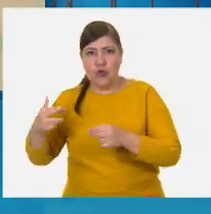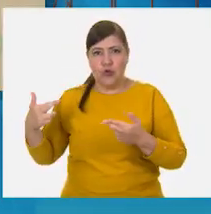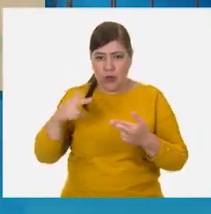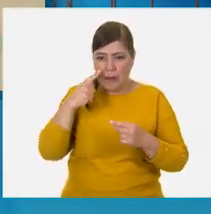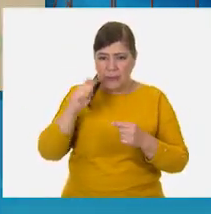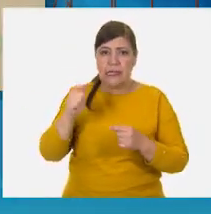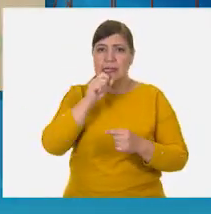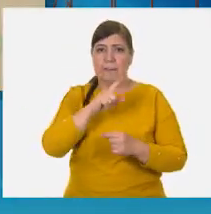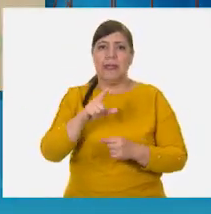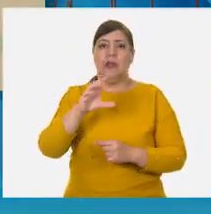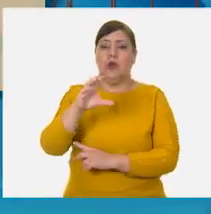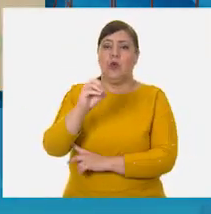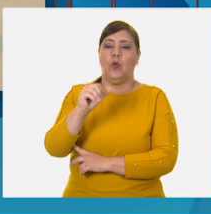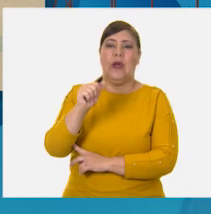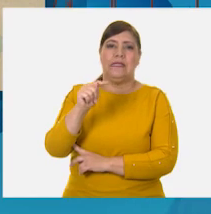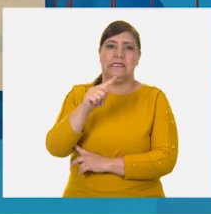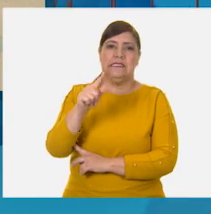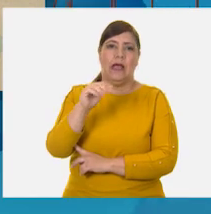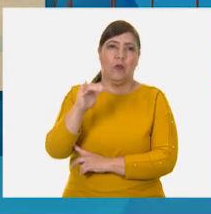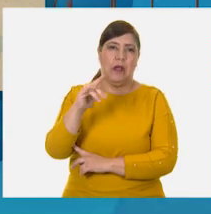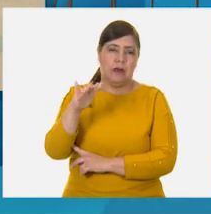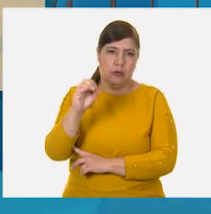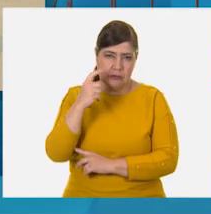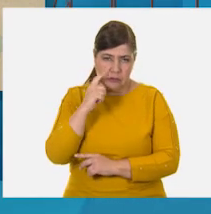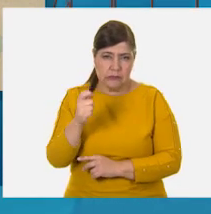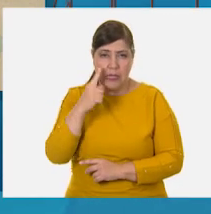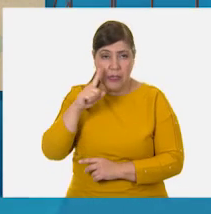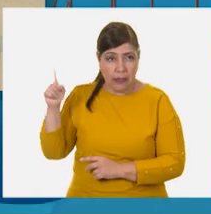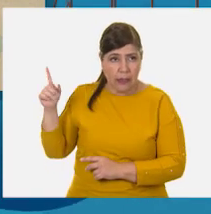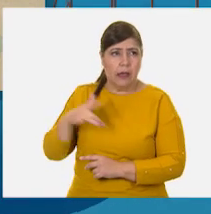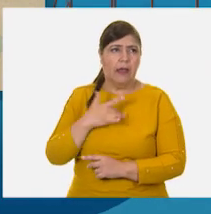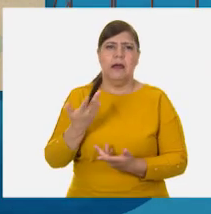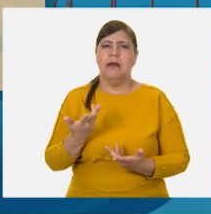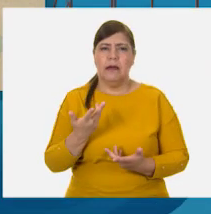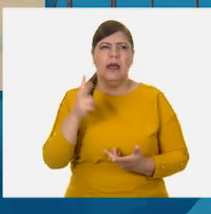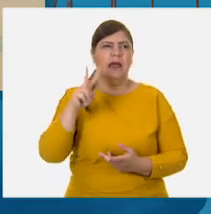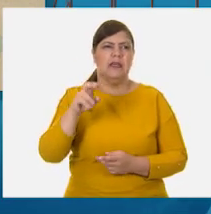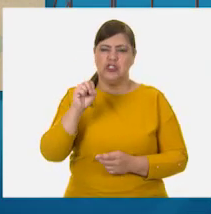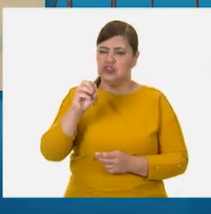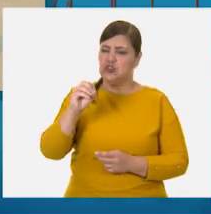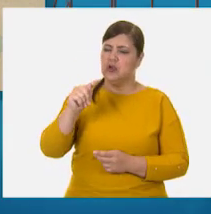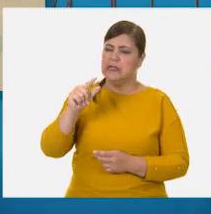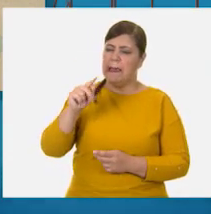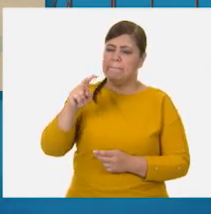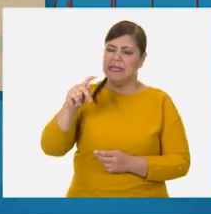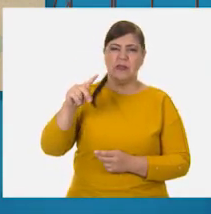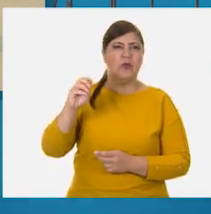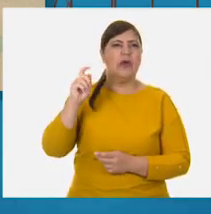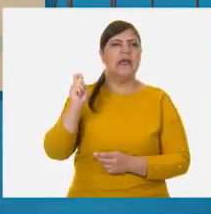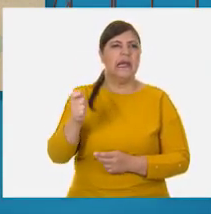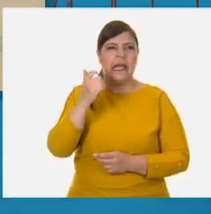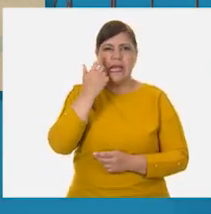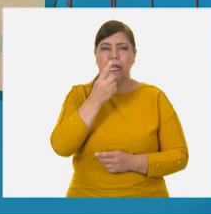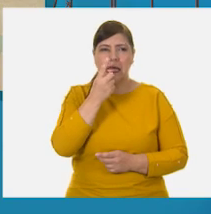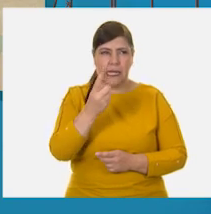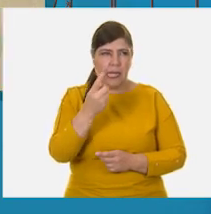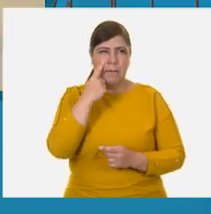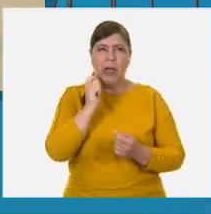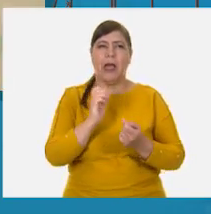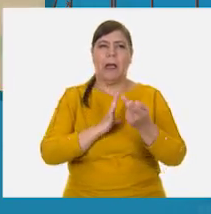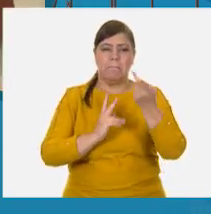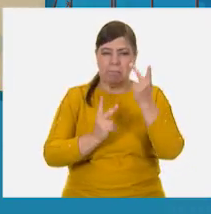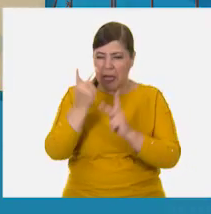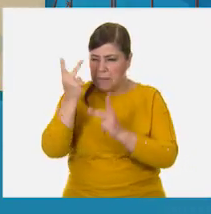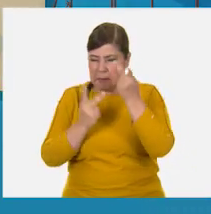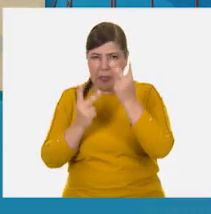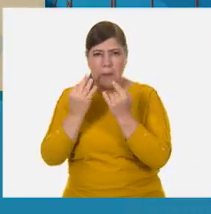del Coatzacoalcos. ¿Qué es el Sotavento? Territorialmente, el Sotavento es toda esa franja costera de lomeríos y sabanas que se